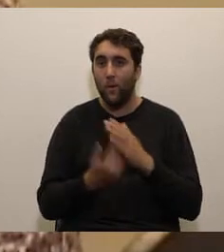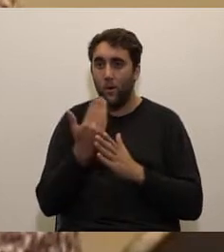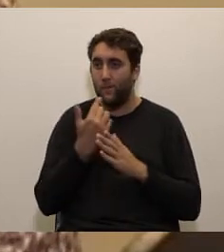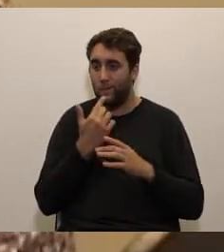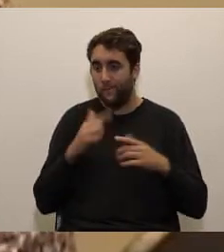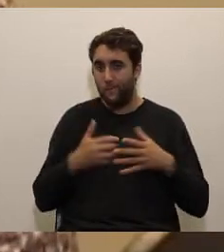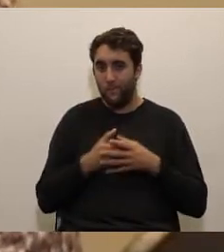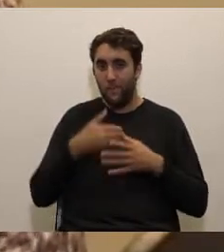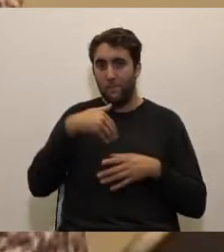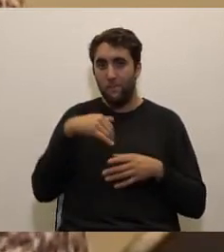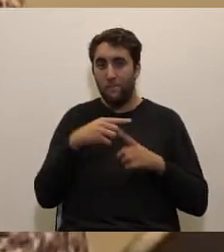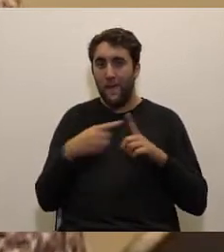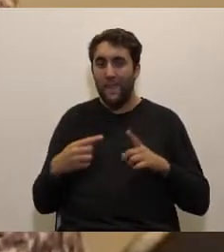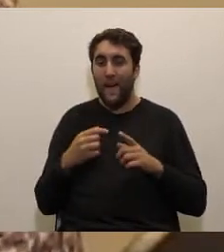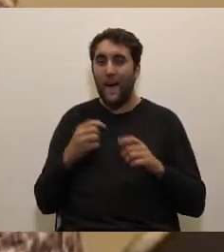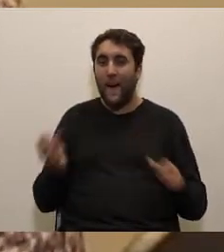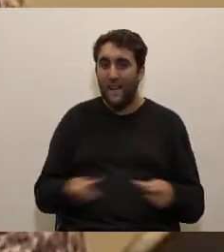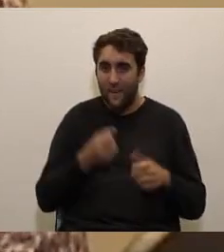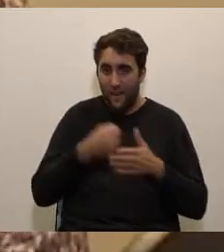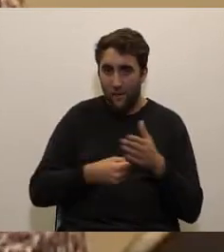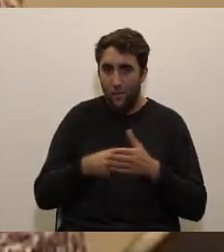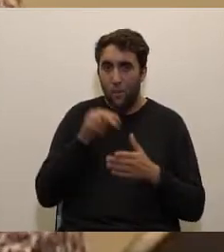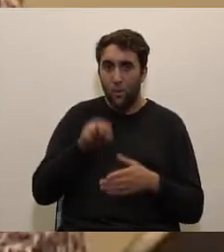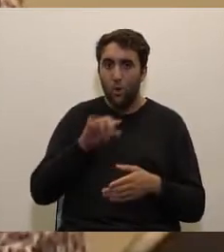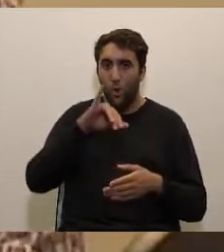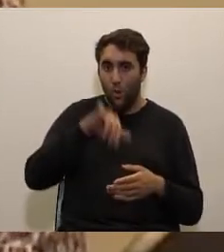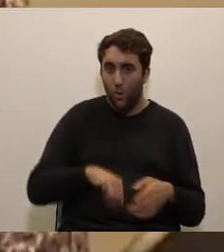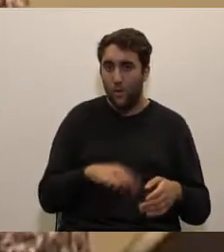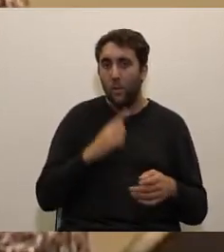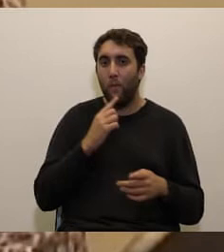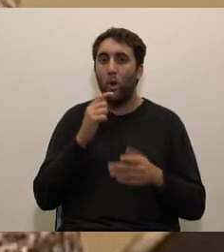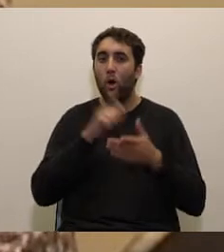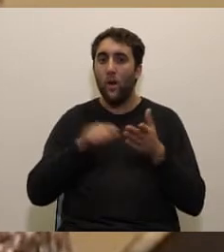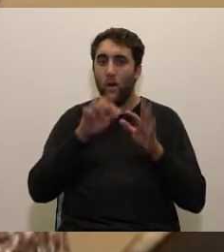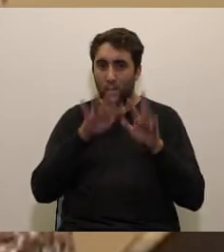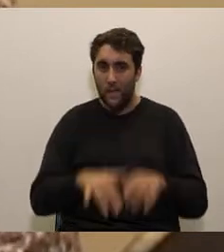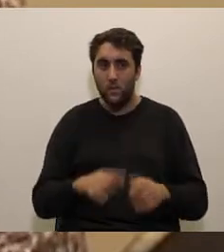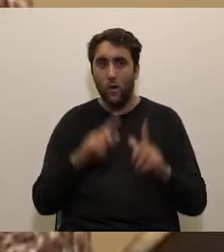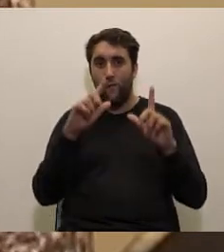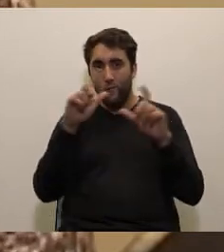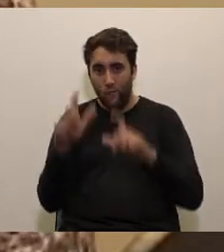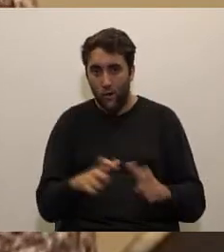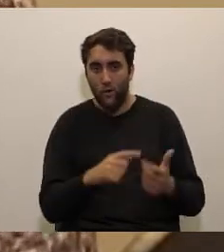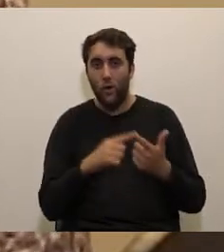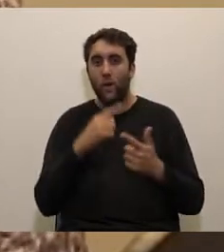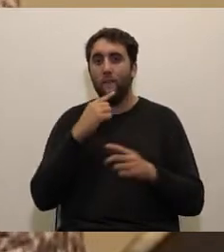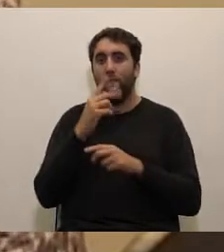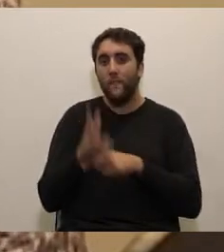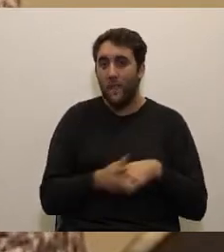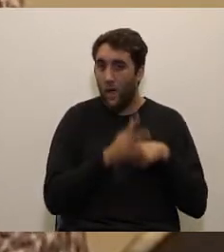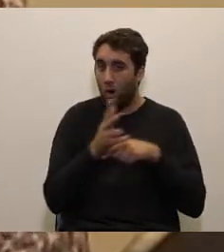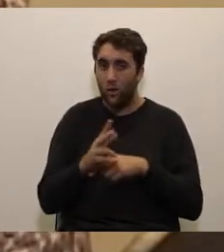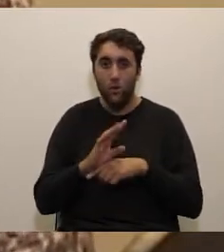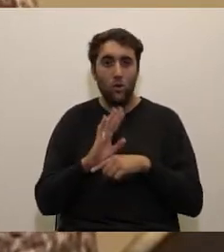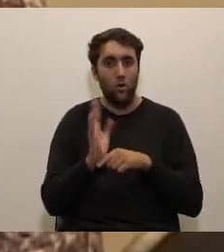Mediactivismo UI, que son coberturas en formato texto, fotografía, video, que